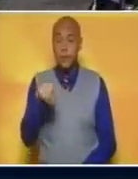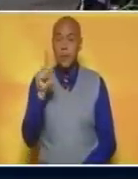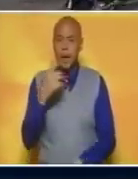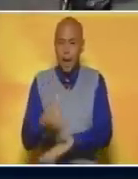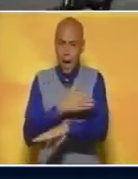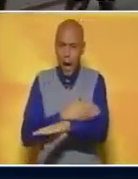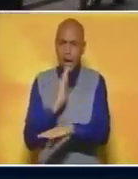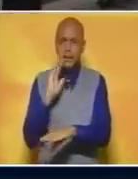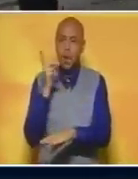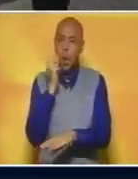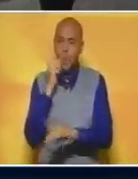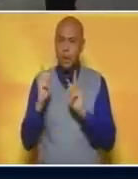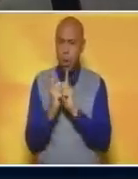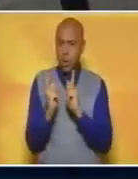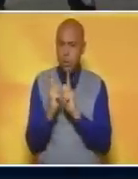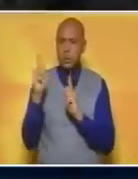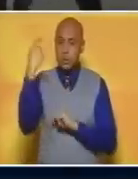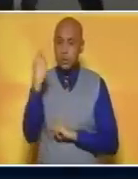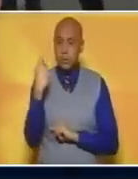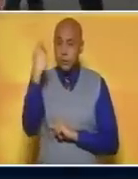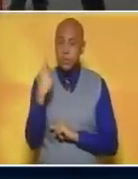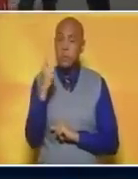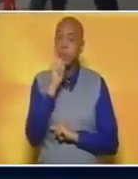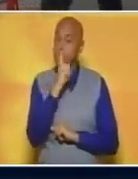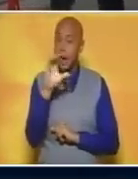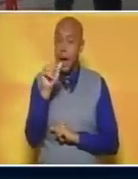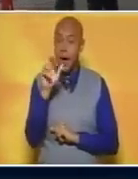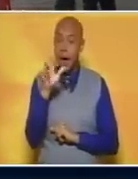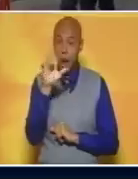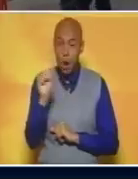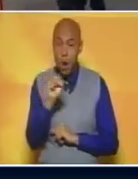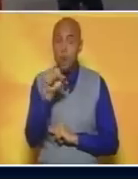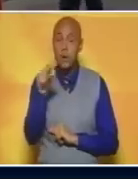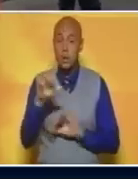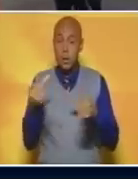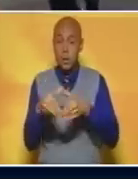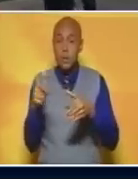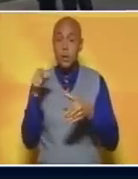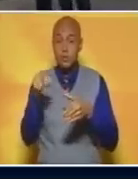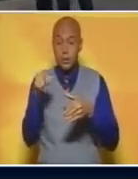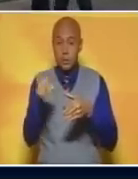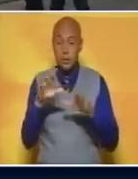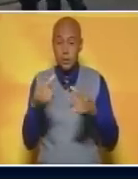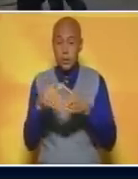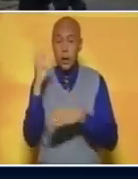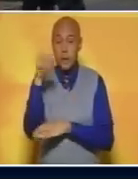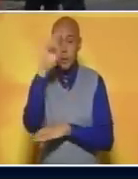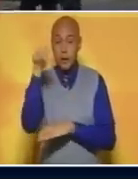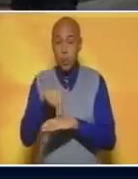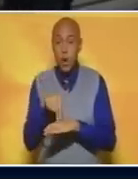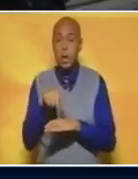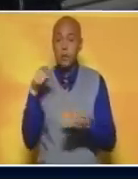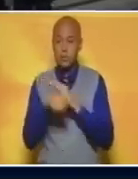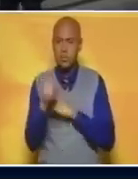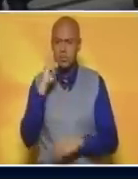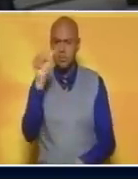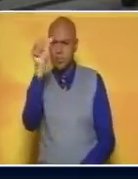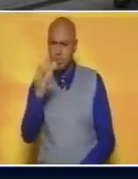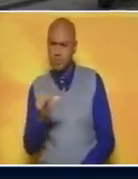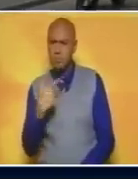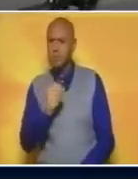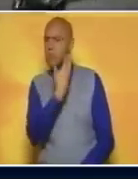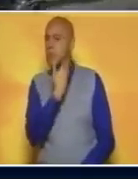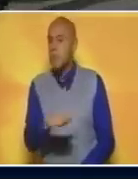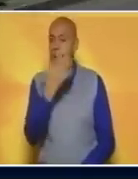rindió declaraciones Carlos Prosperi, que es el jefe de fracción de la unidad en la Asamblea Nacional. Rechazaba lo que